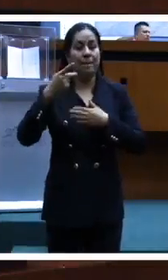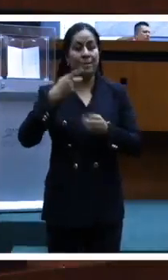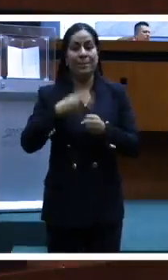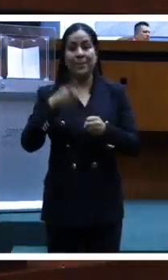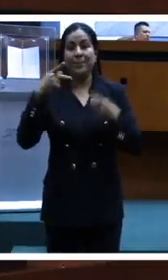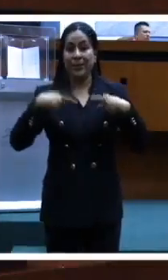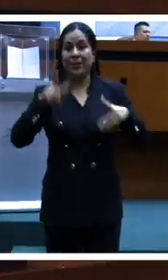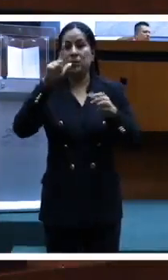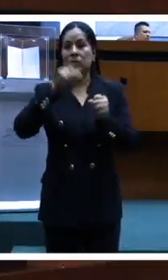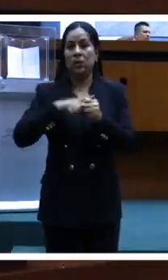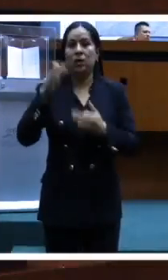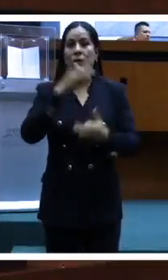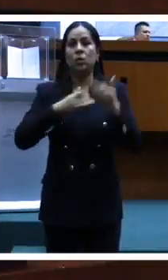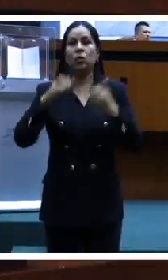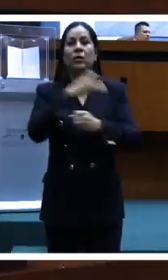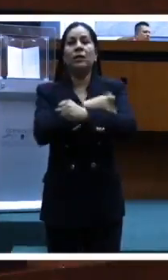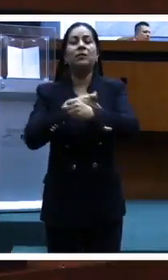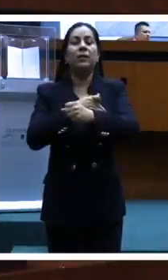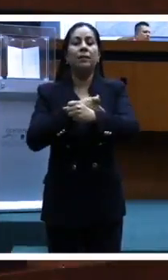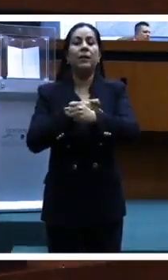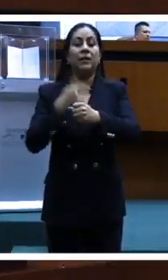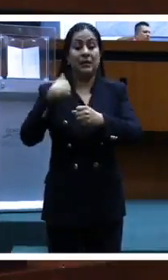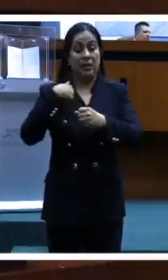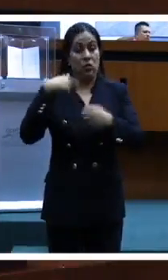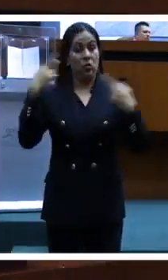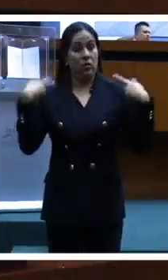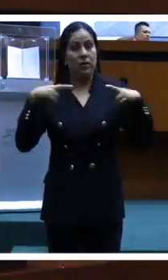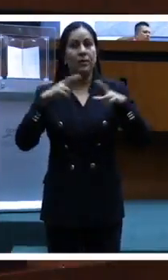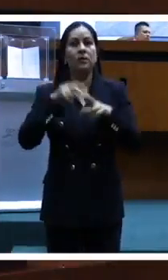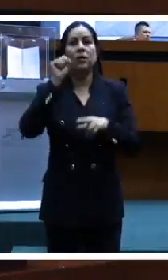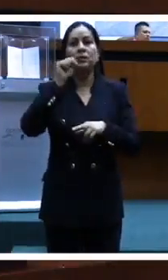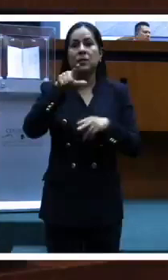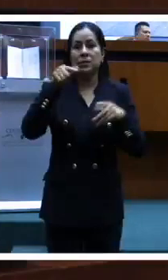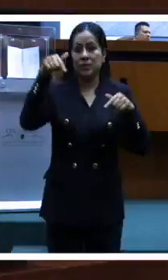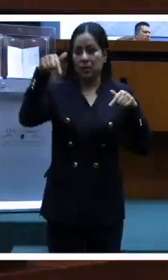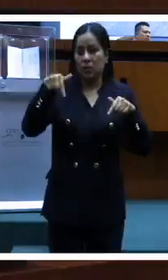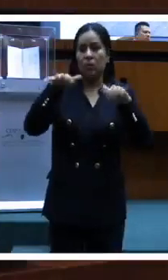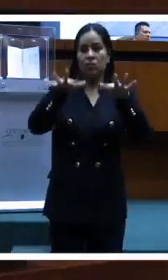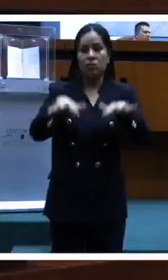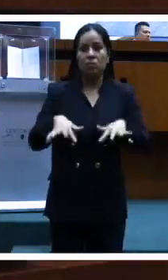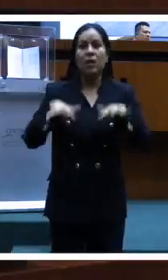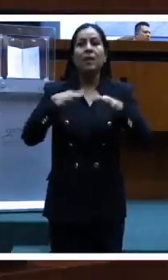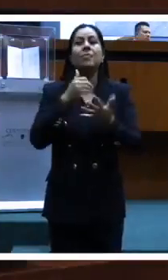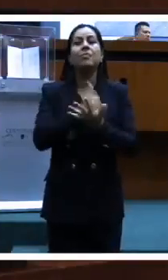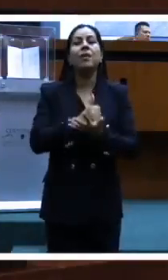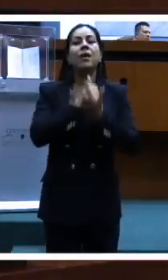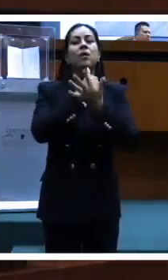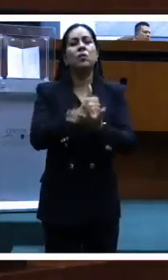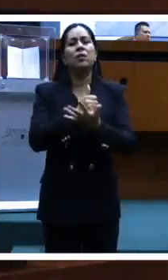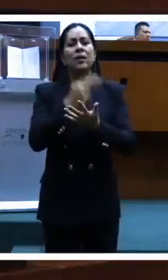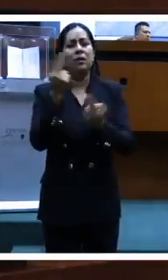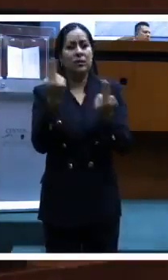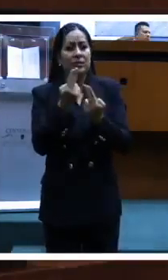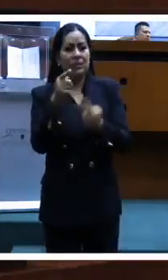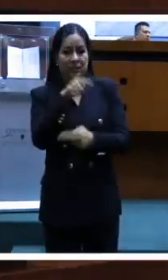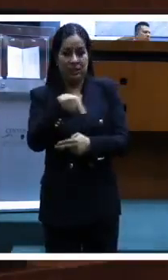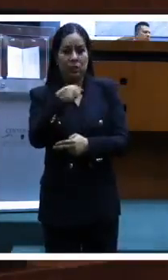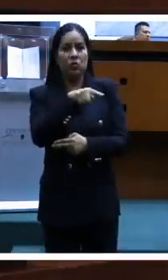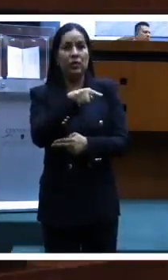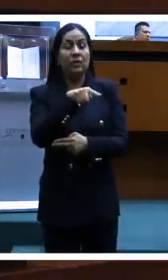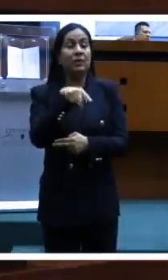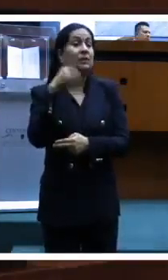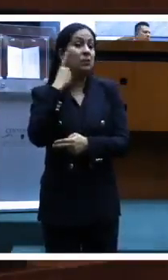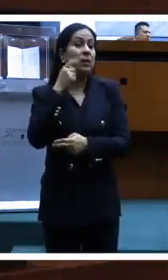personal con todas las familias que vengo representando y las que están aquí, el de ayudarles en lo que ustedes necesiten.